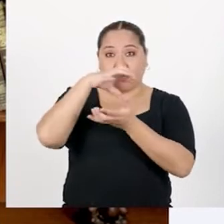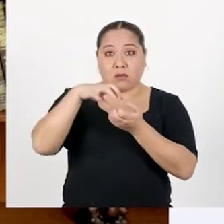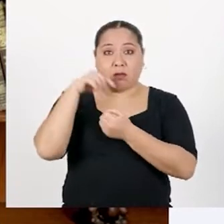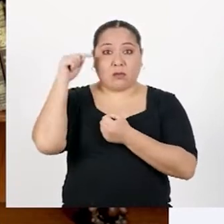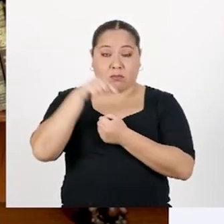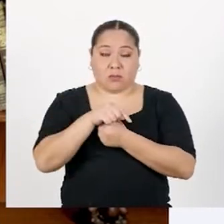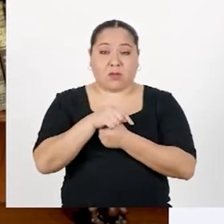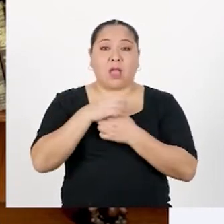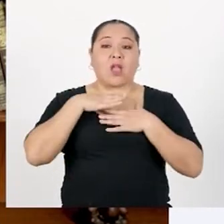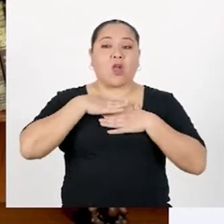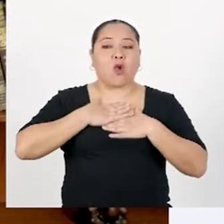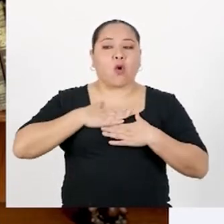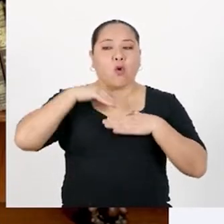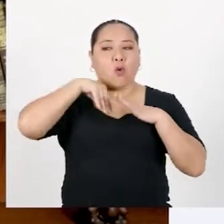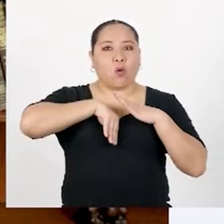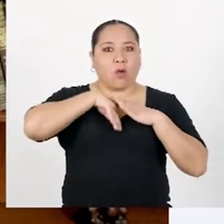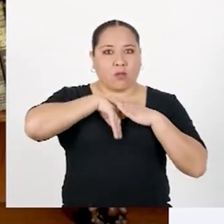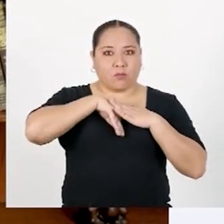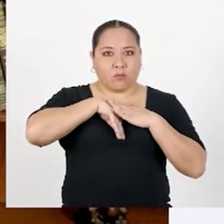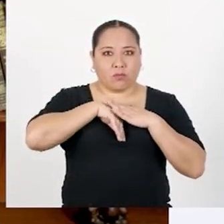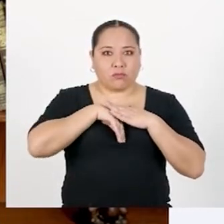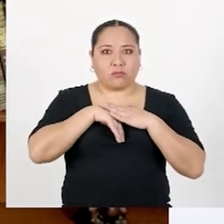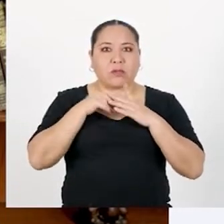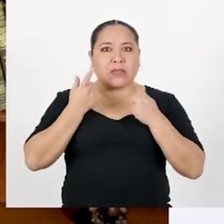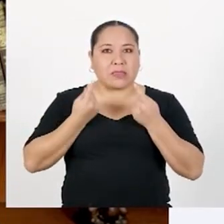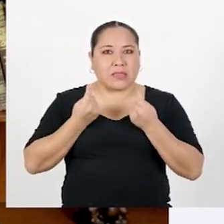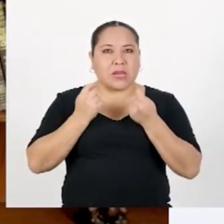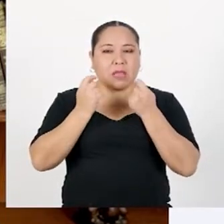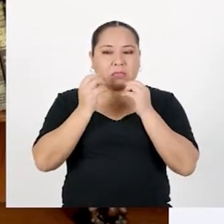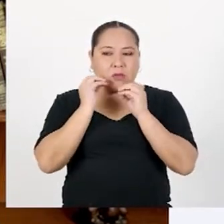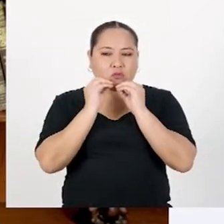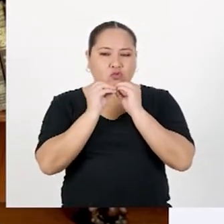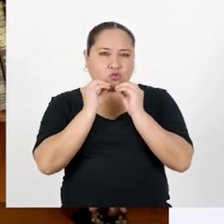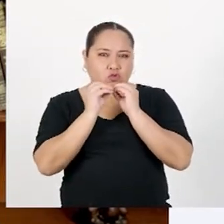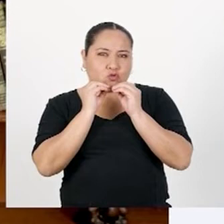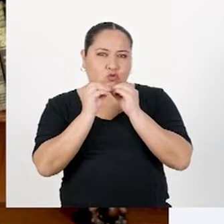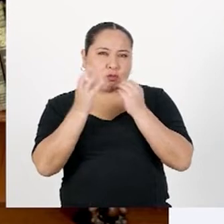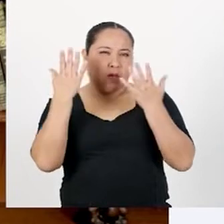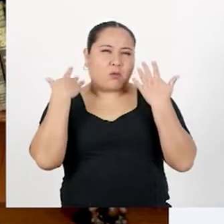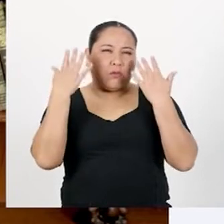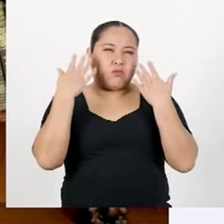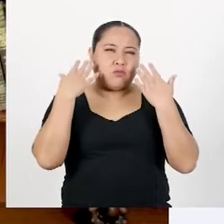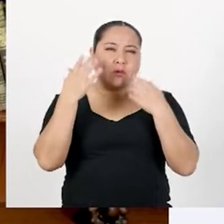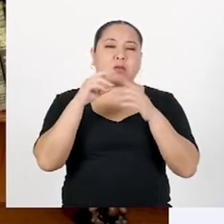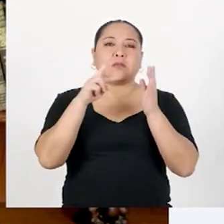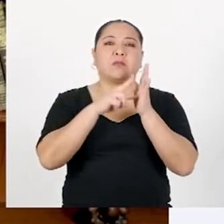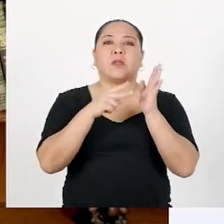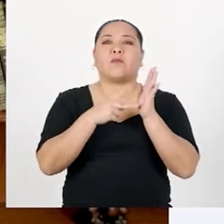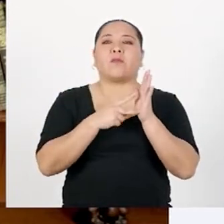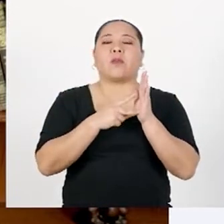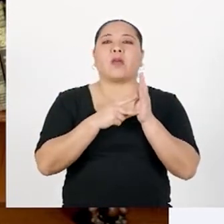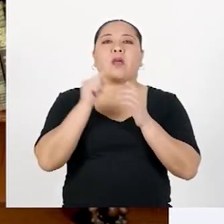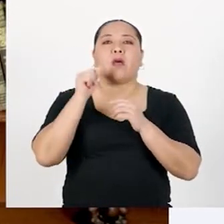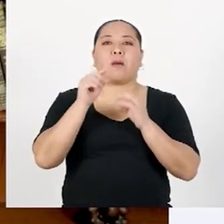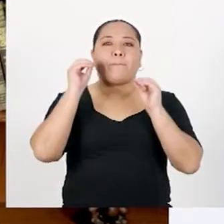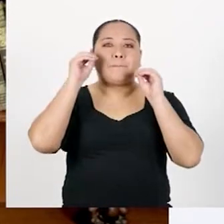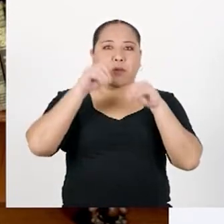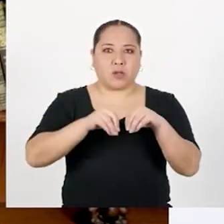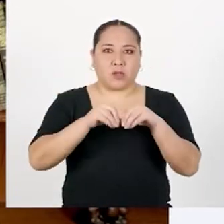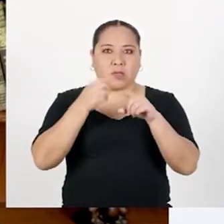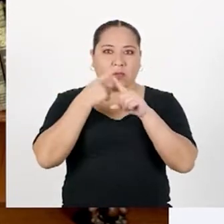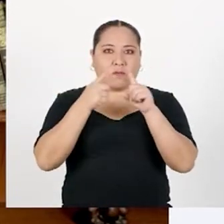ambientales, nuestro organismo reacciona intentando adaptarse al calor. Es decir, activa